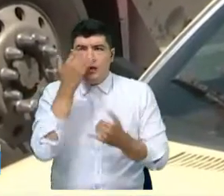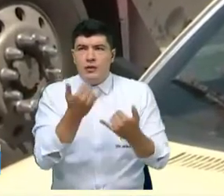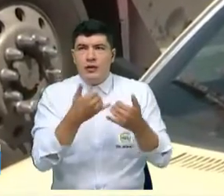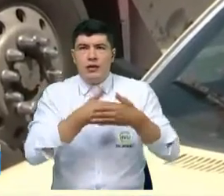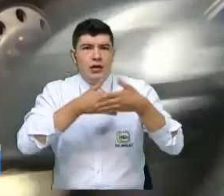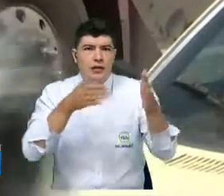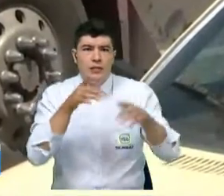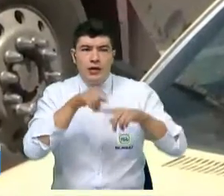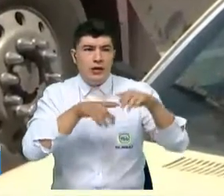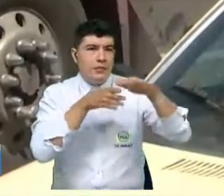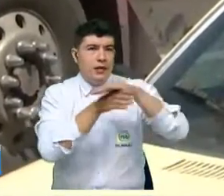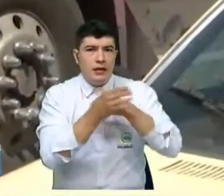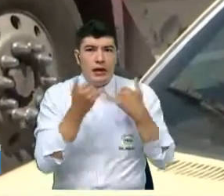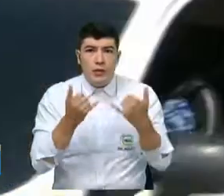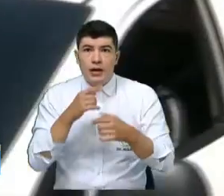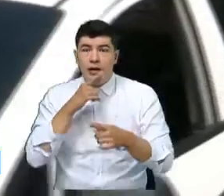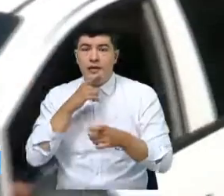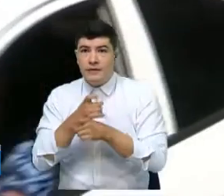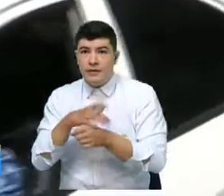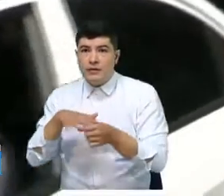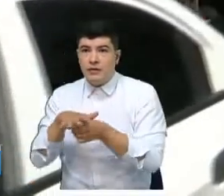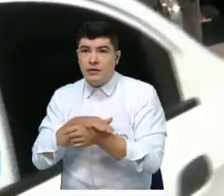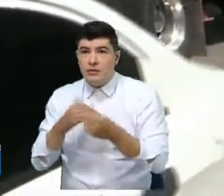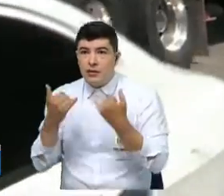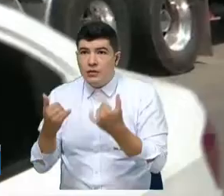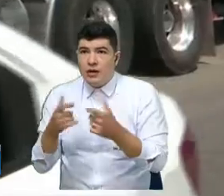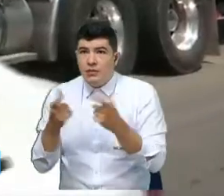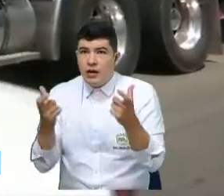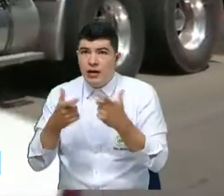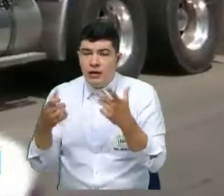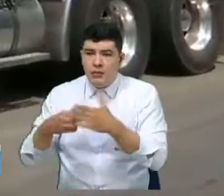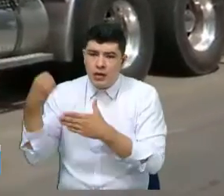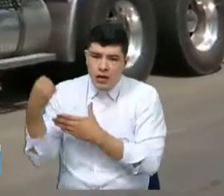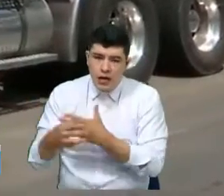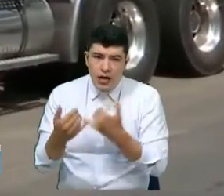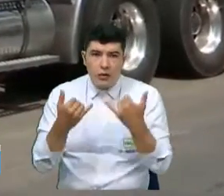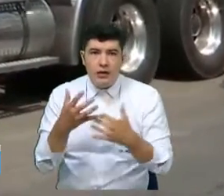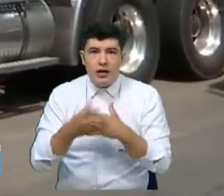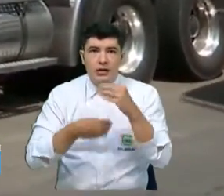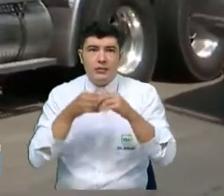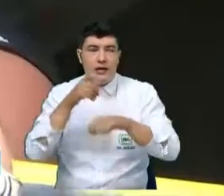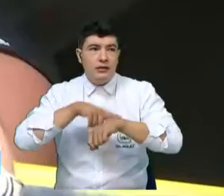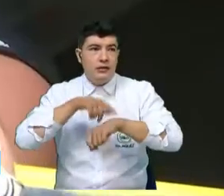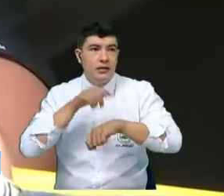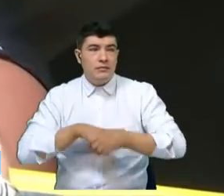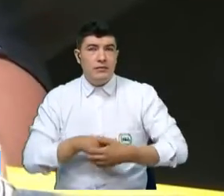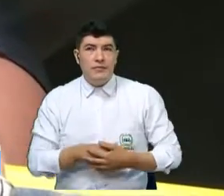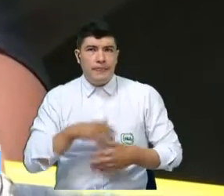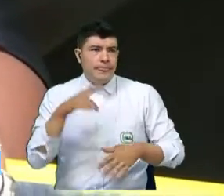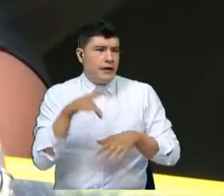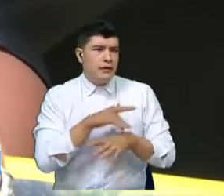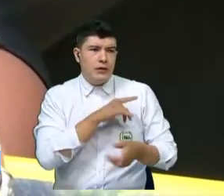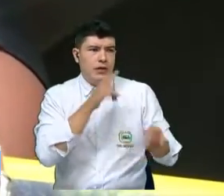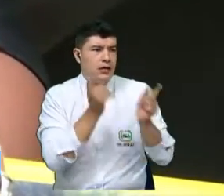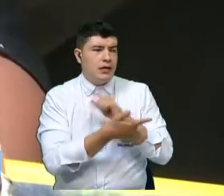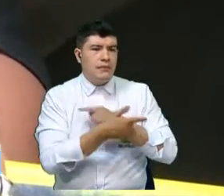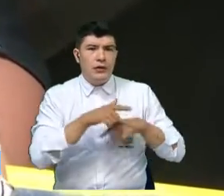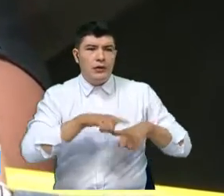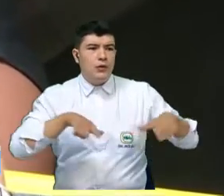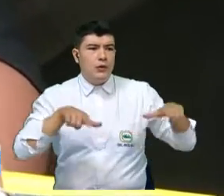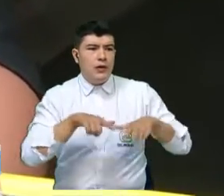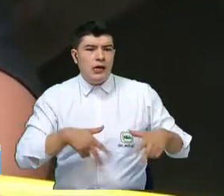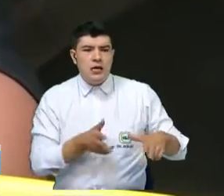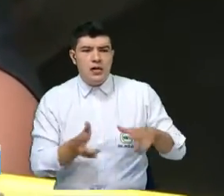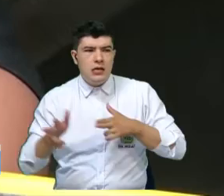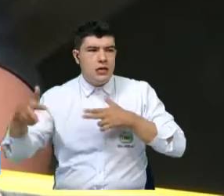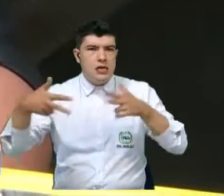paso. Esta situación produce aumento tanto en costos como tiempo. Le toca cambiar uno el destino, sí, o sea, se le descuadra